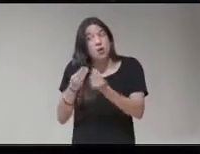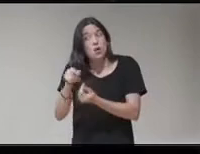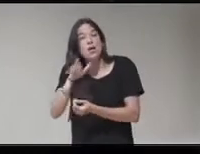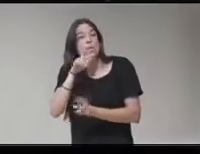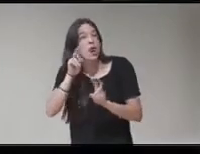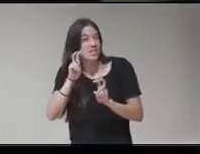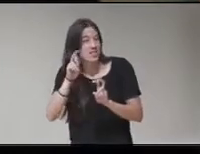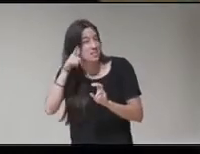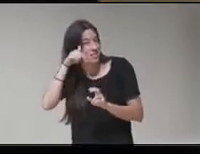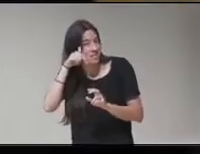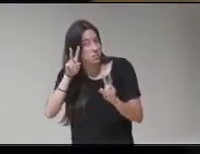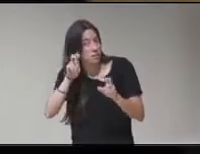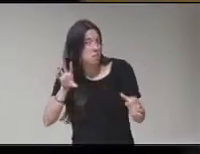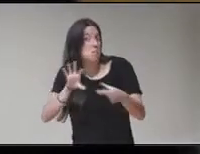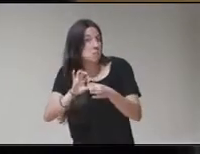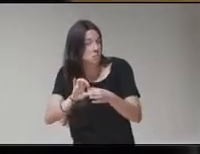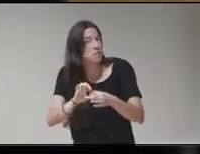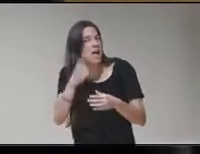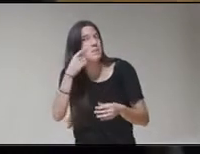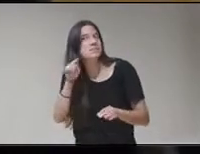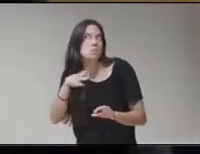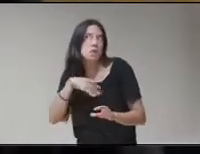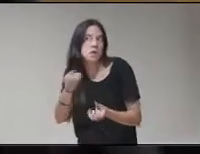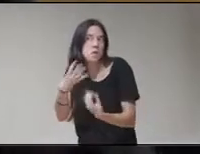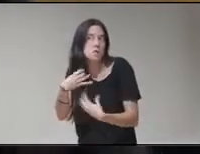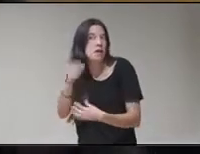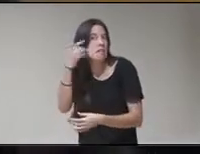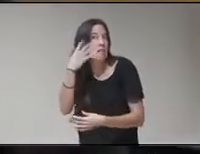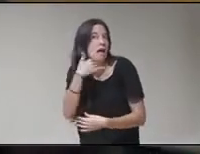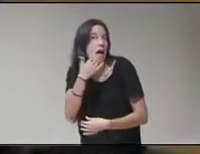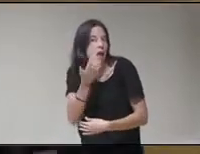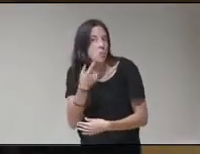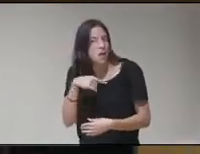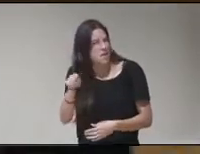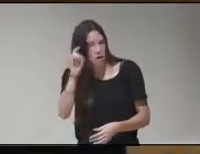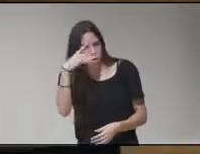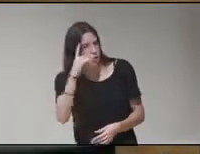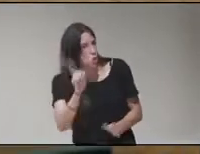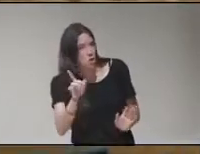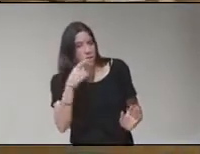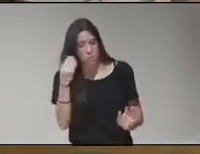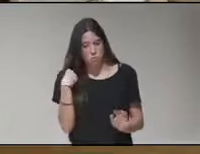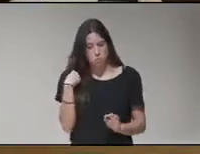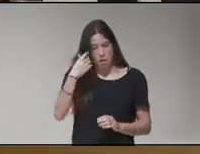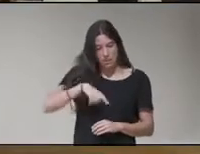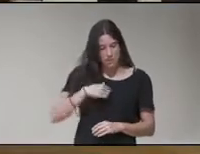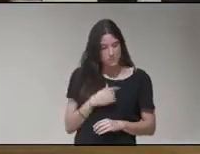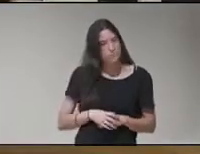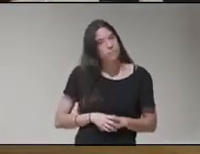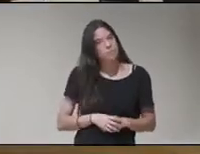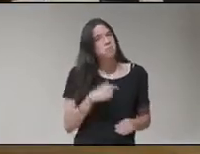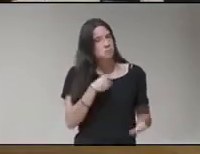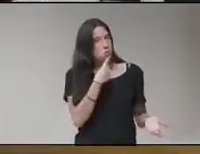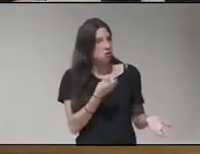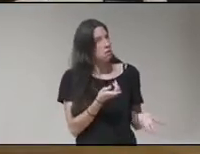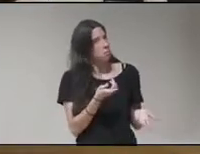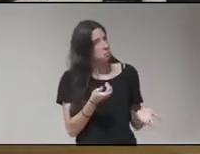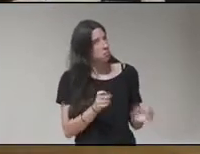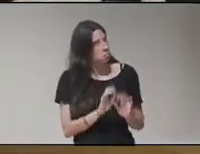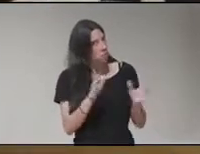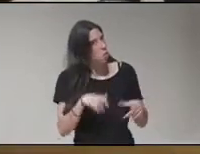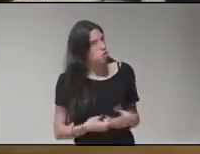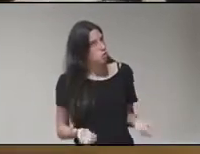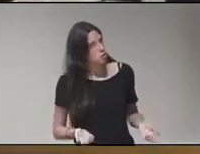si les podía dar alguna idea, y que como a ella no se le ocurría, me preguntaba a mí. Y claro, yo dije, coño, vamos a